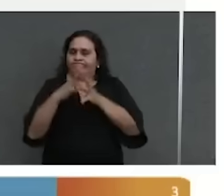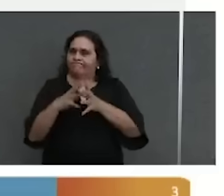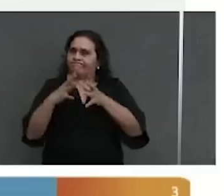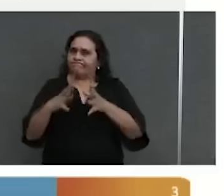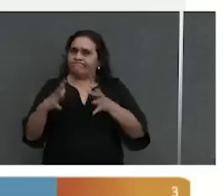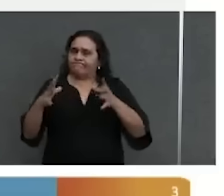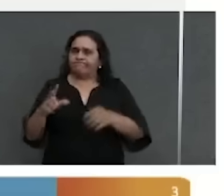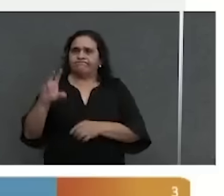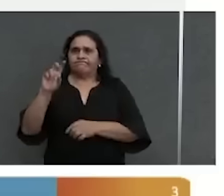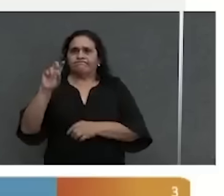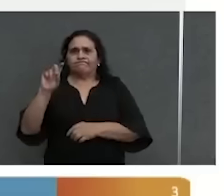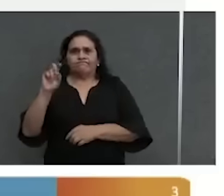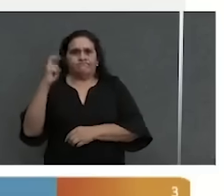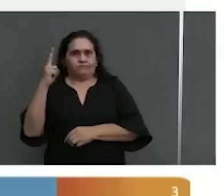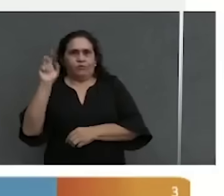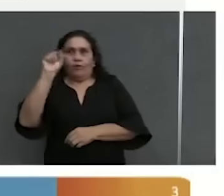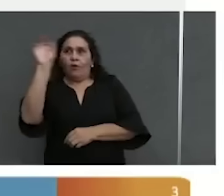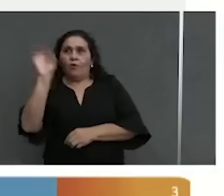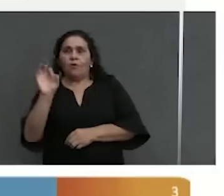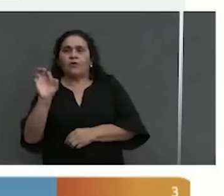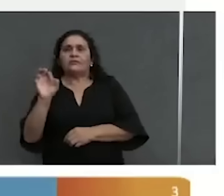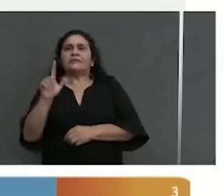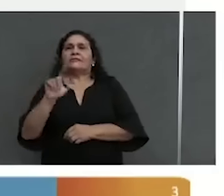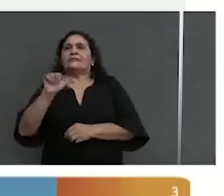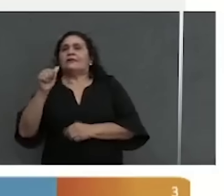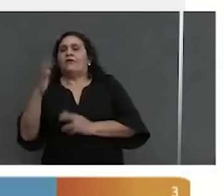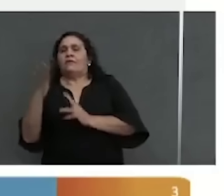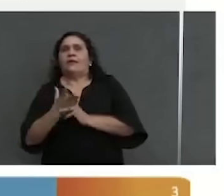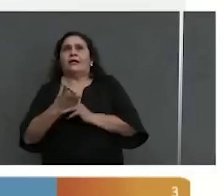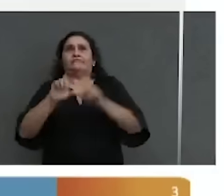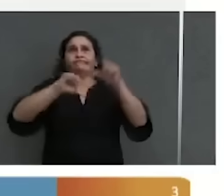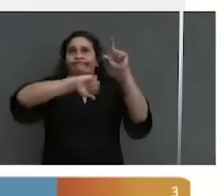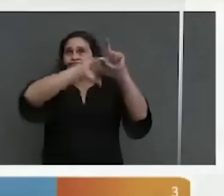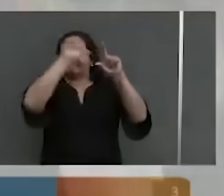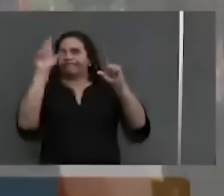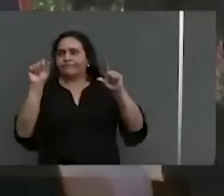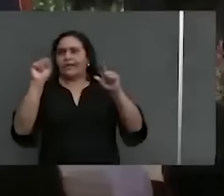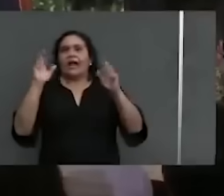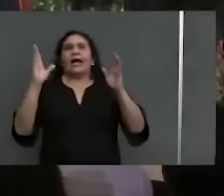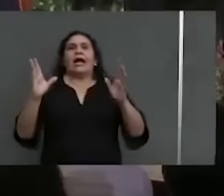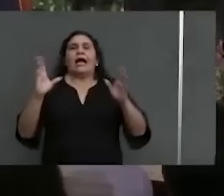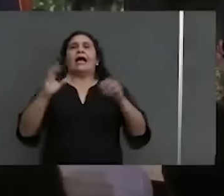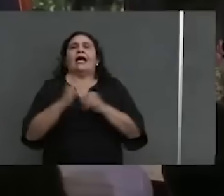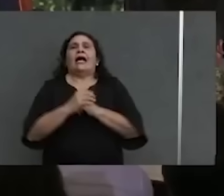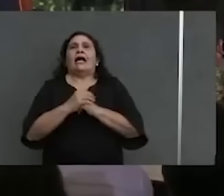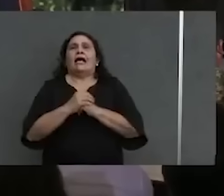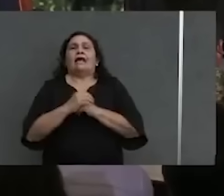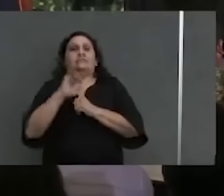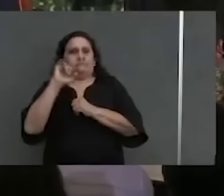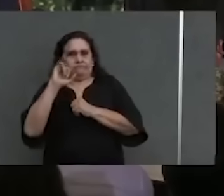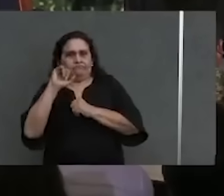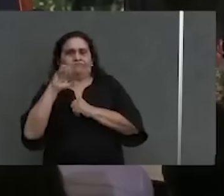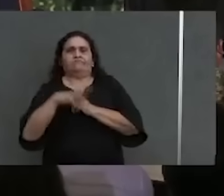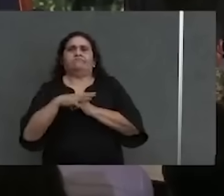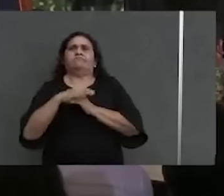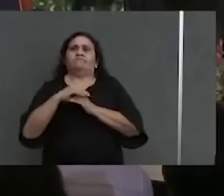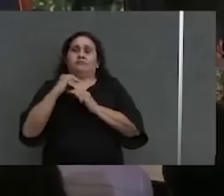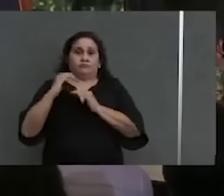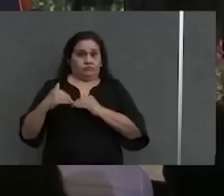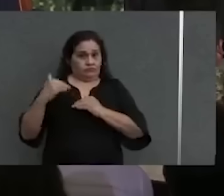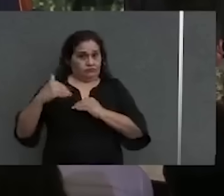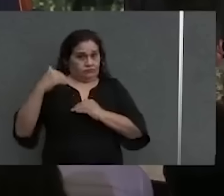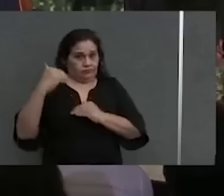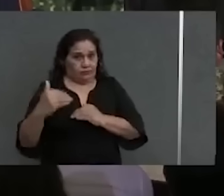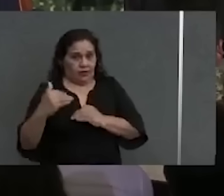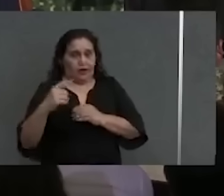un 32% más que el resto del país. ¿Qué quiere decir? El país está creciendo, como bien lo decía la secretaria, pero Yucatán